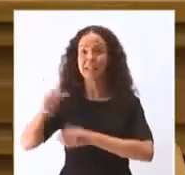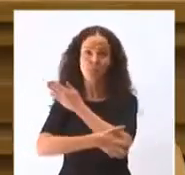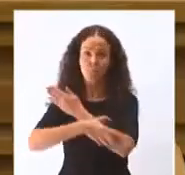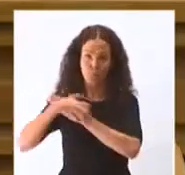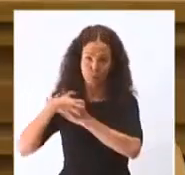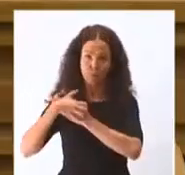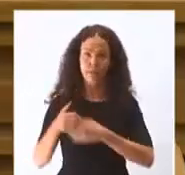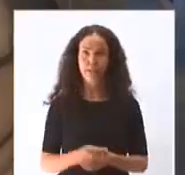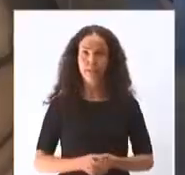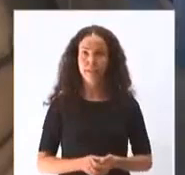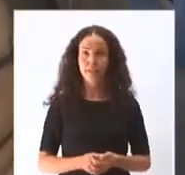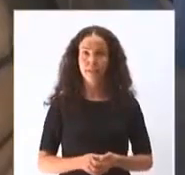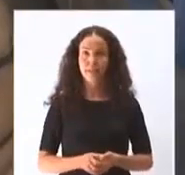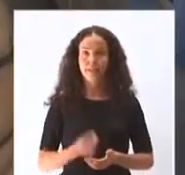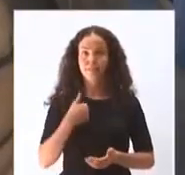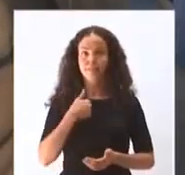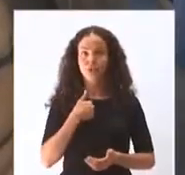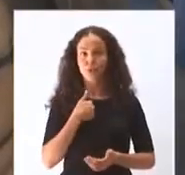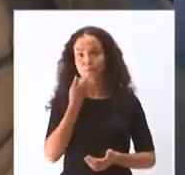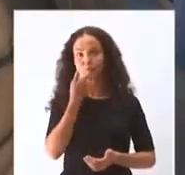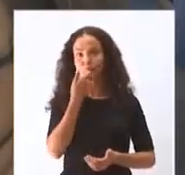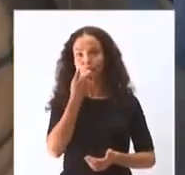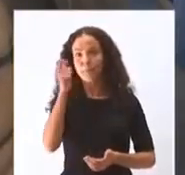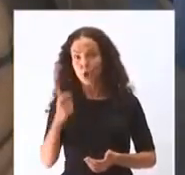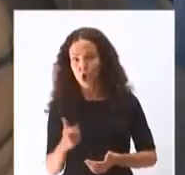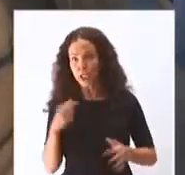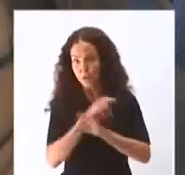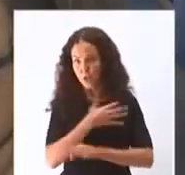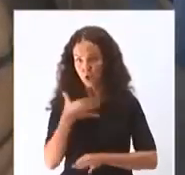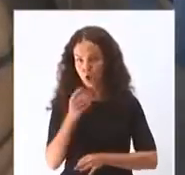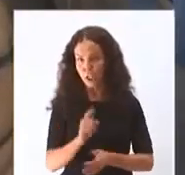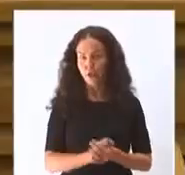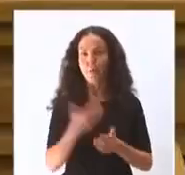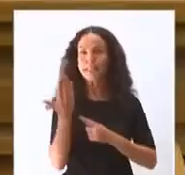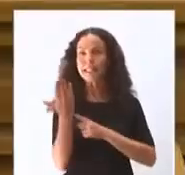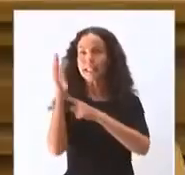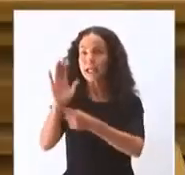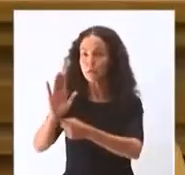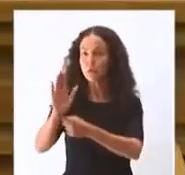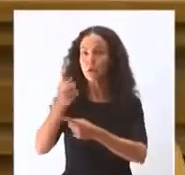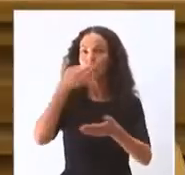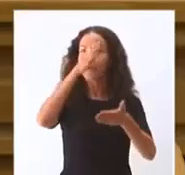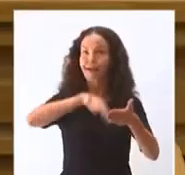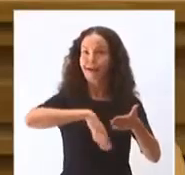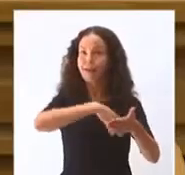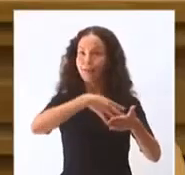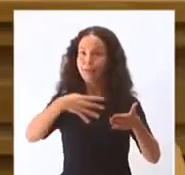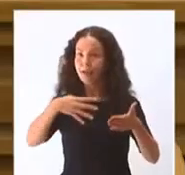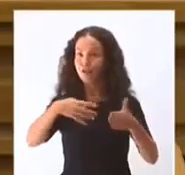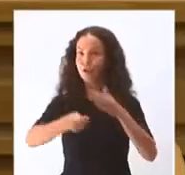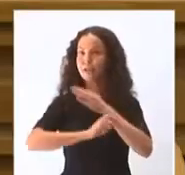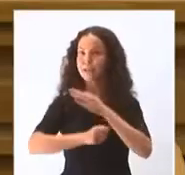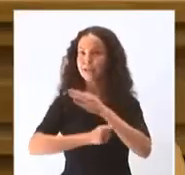si no me equivoco con la terminología de este año presentaremos el calendario el calendario